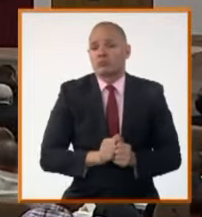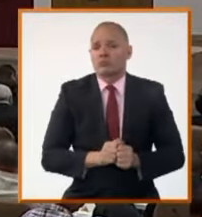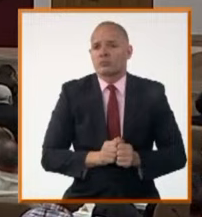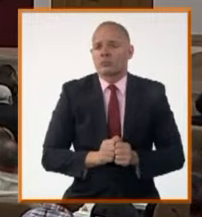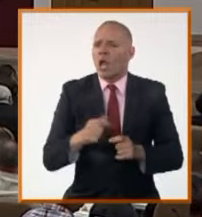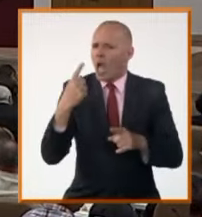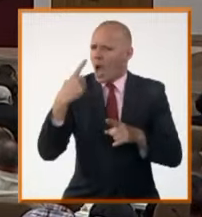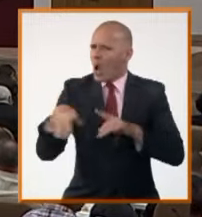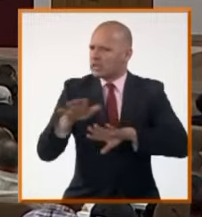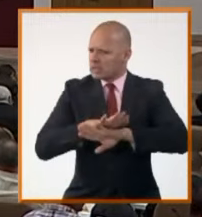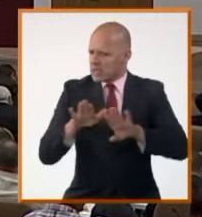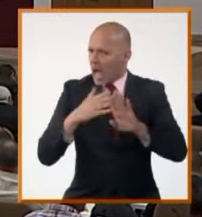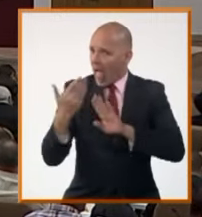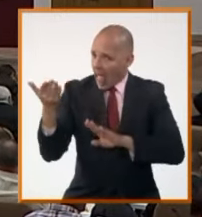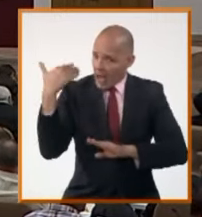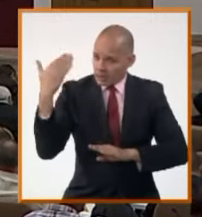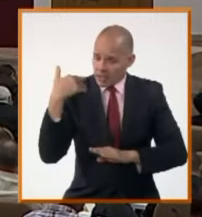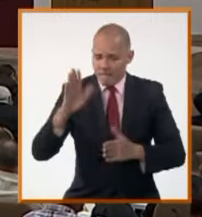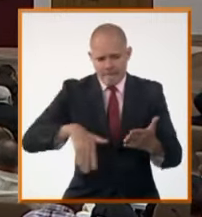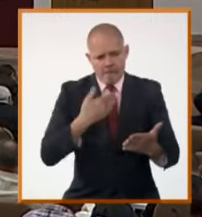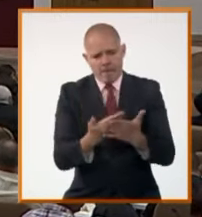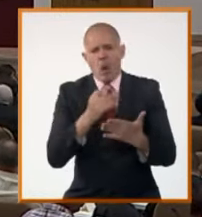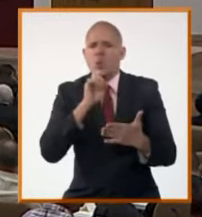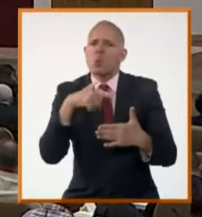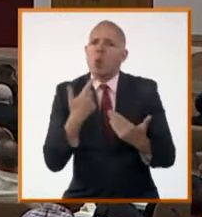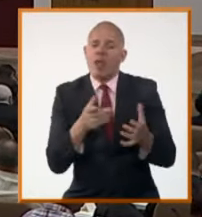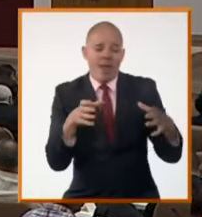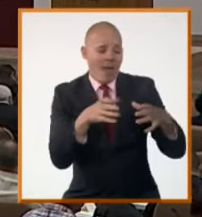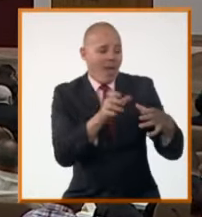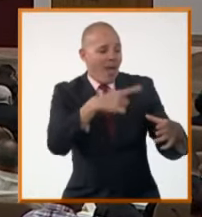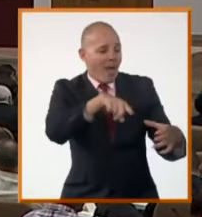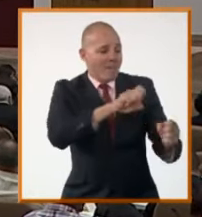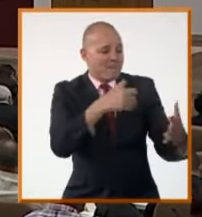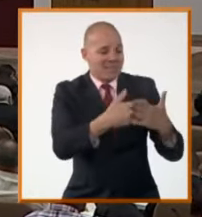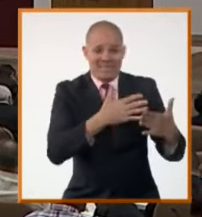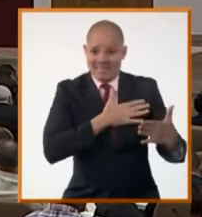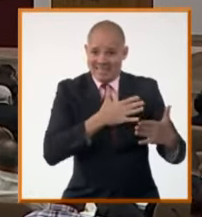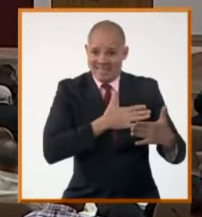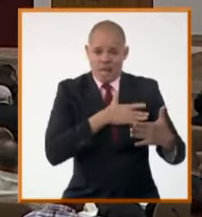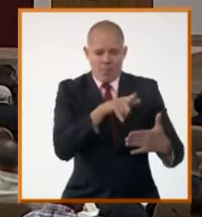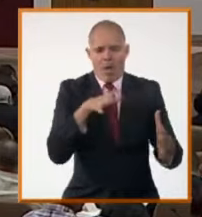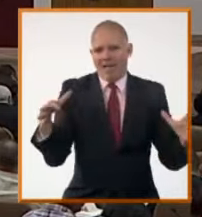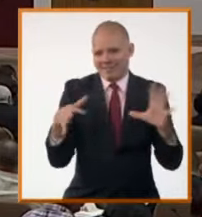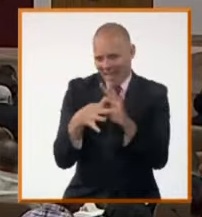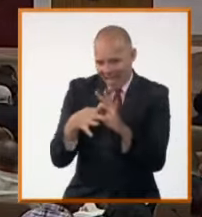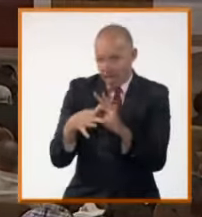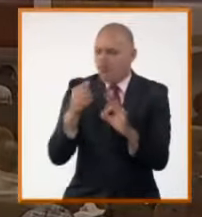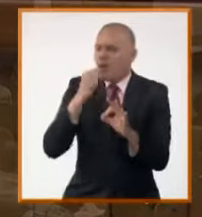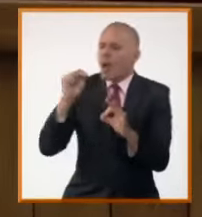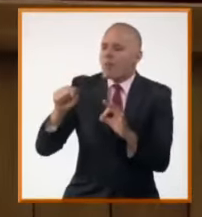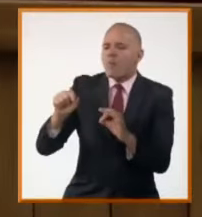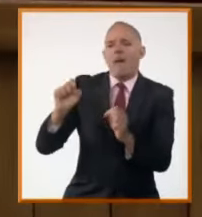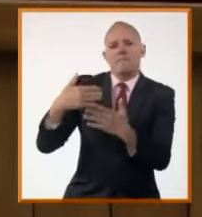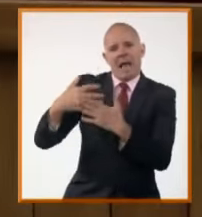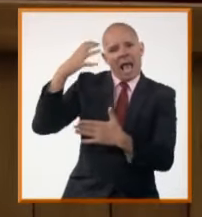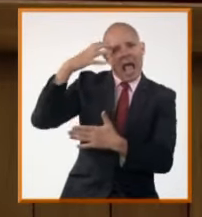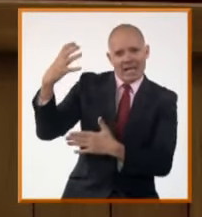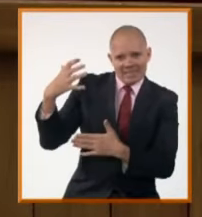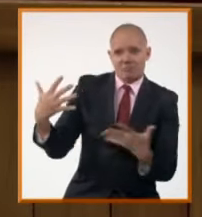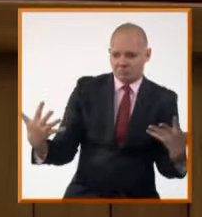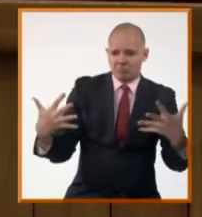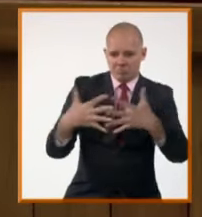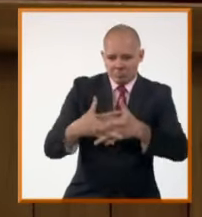inserción de los actores económicos no estatales en la economía, tal y para lo cual se diseñó, y en eso